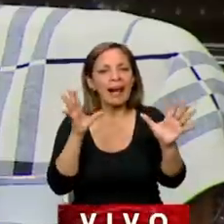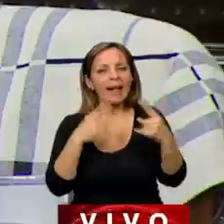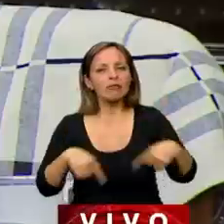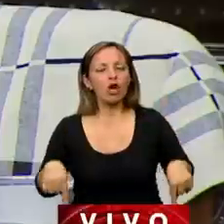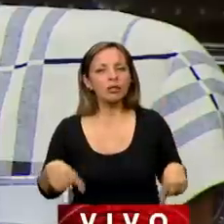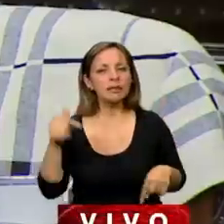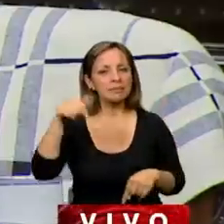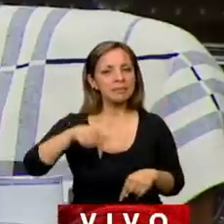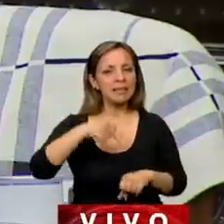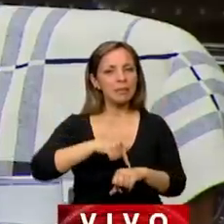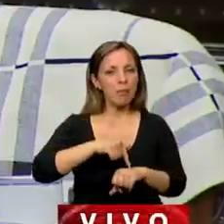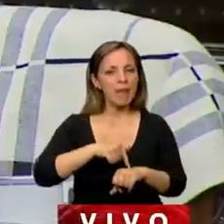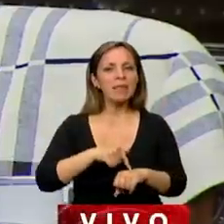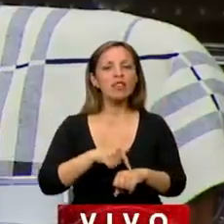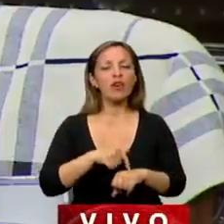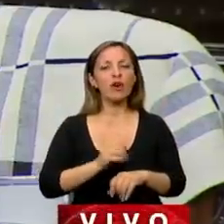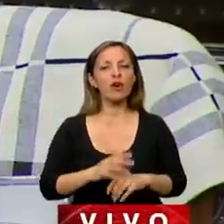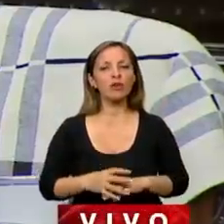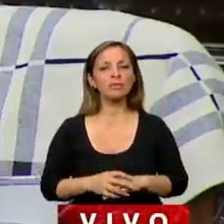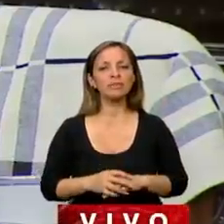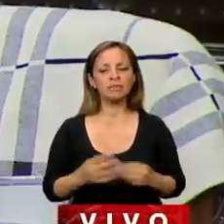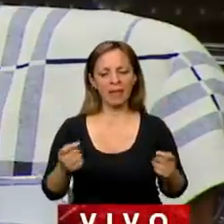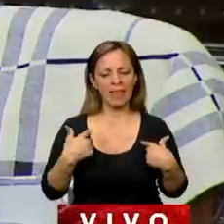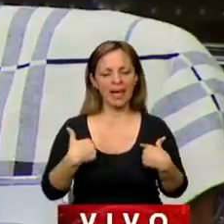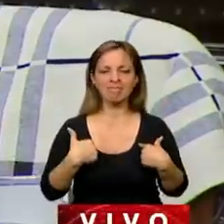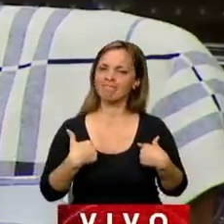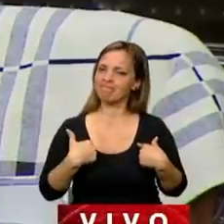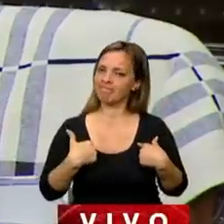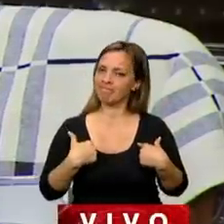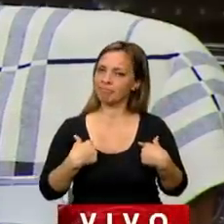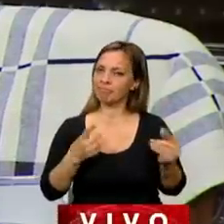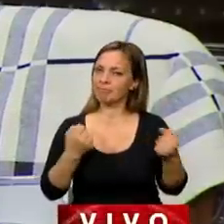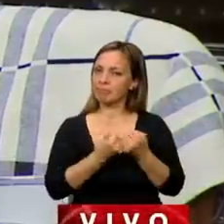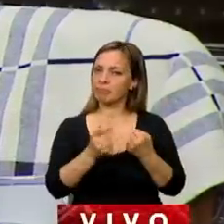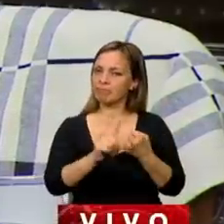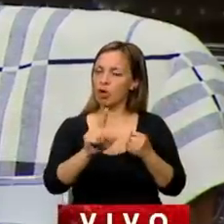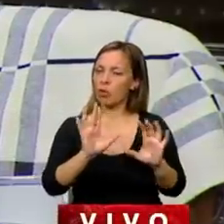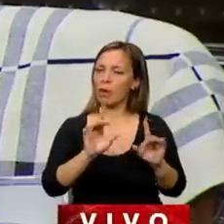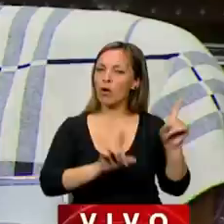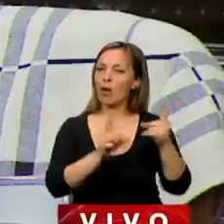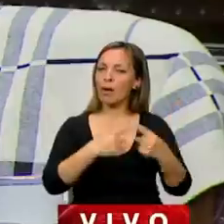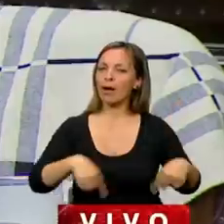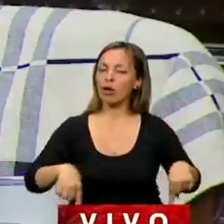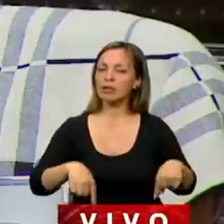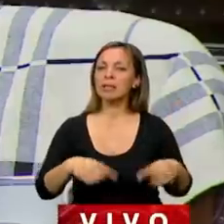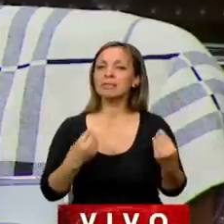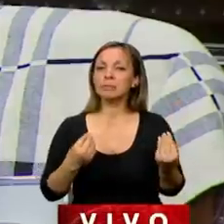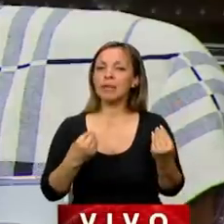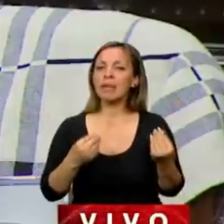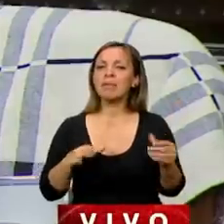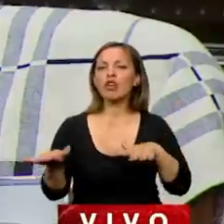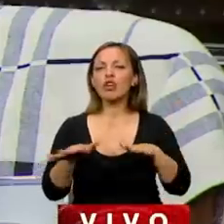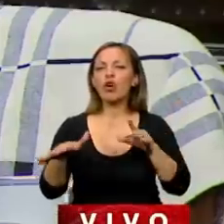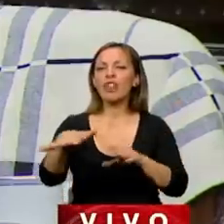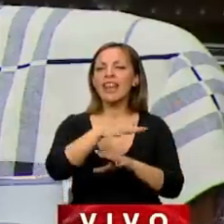este momento en posición de objetar lo que hoy se va a votar en el contexto en el que se va